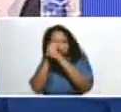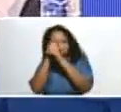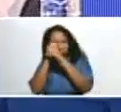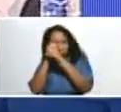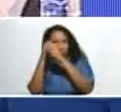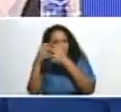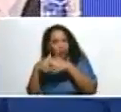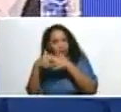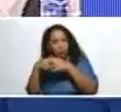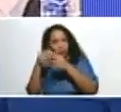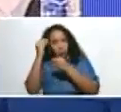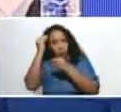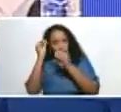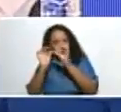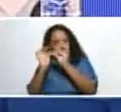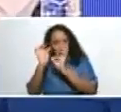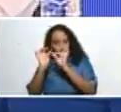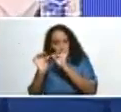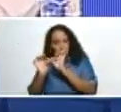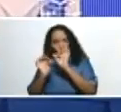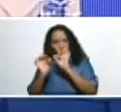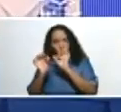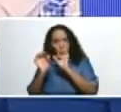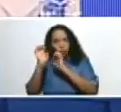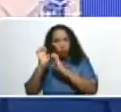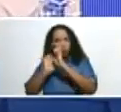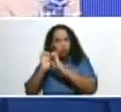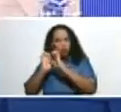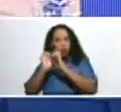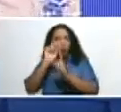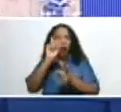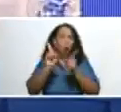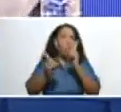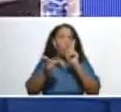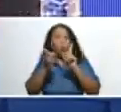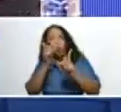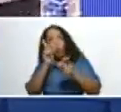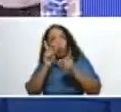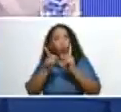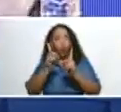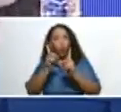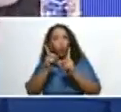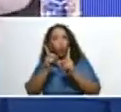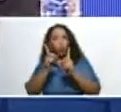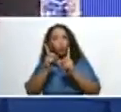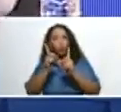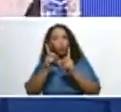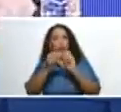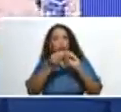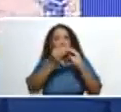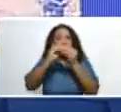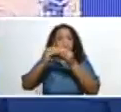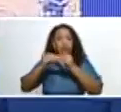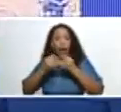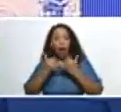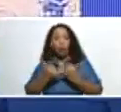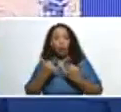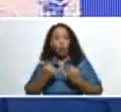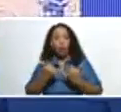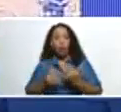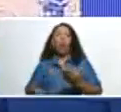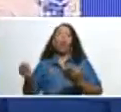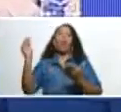análisis balístico. Algunos se acomodaron y se actualizaron y